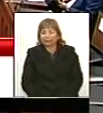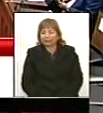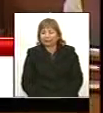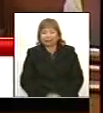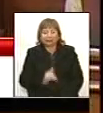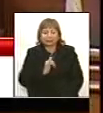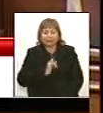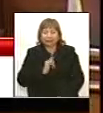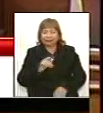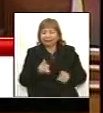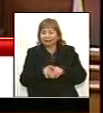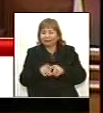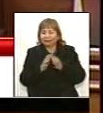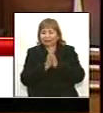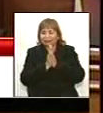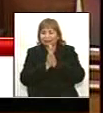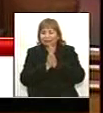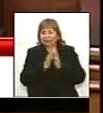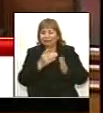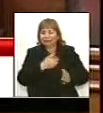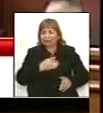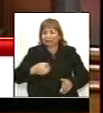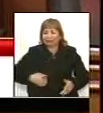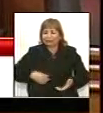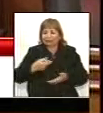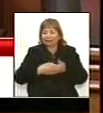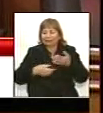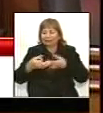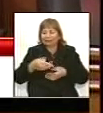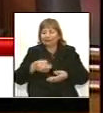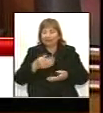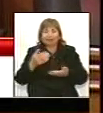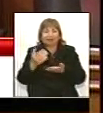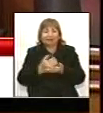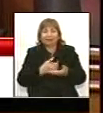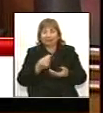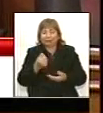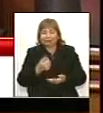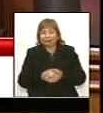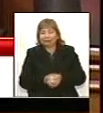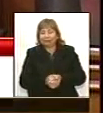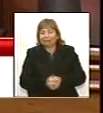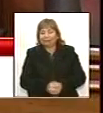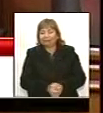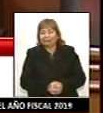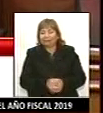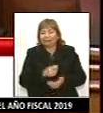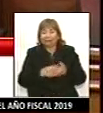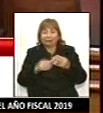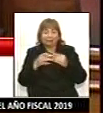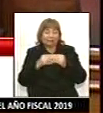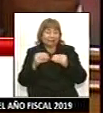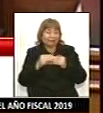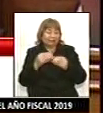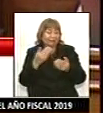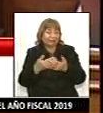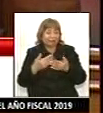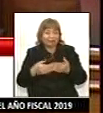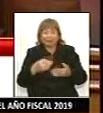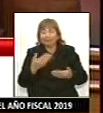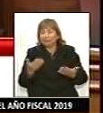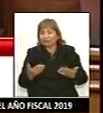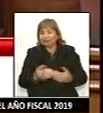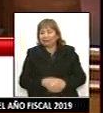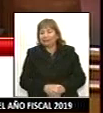yo también solicito al presidente de la Comisión de Presupuesto la transferencia de recursos a Produce para la ejecución de proyectos de